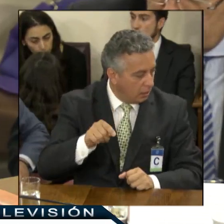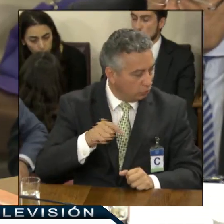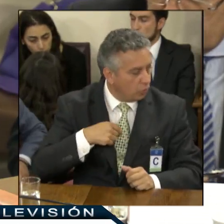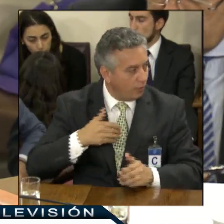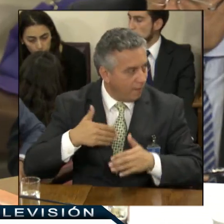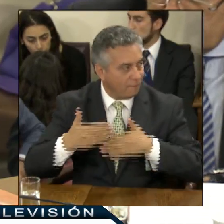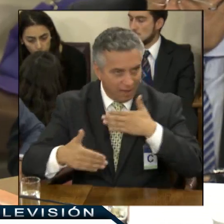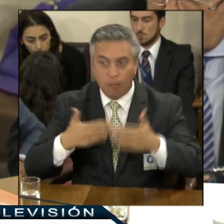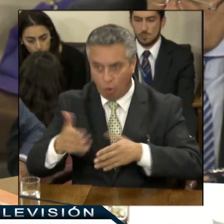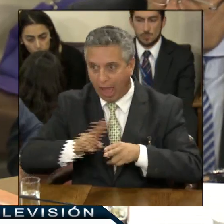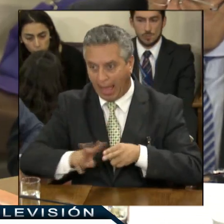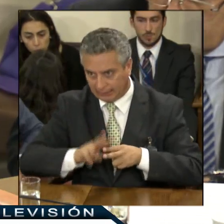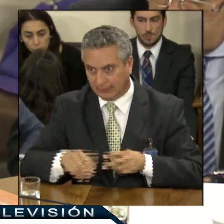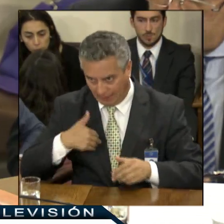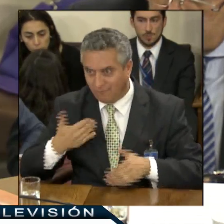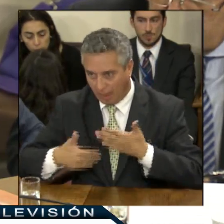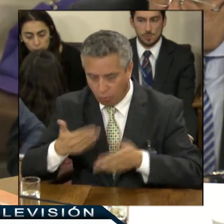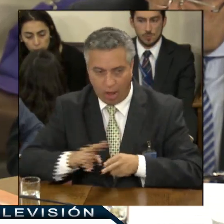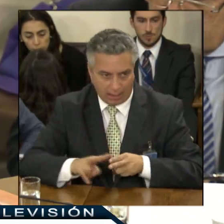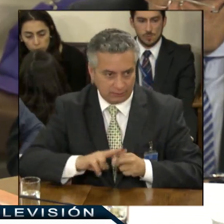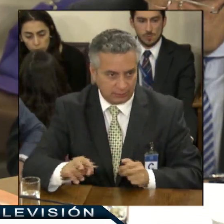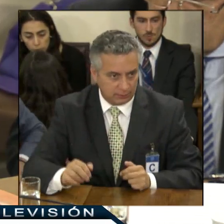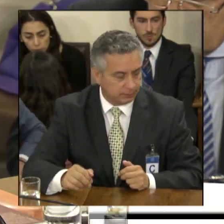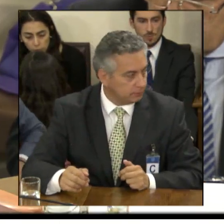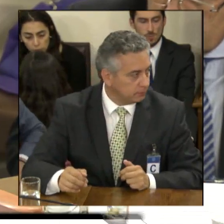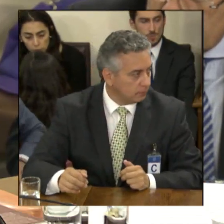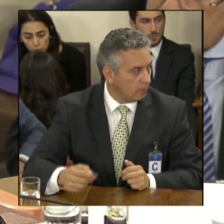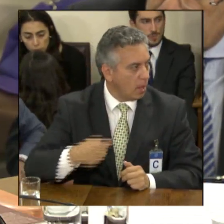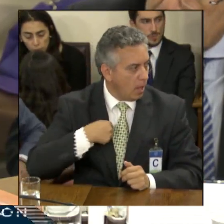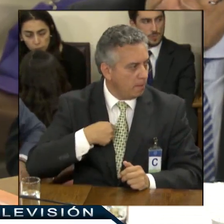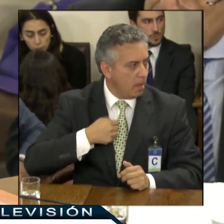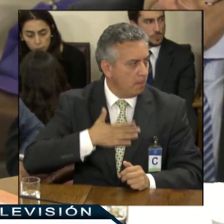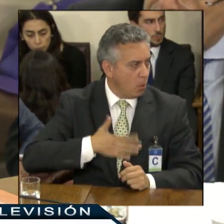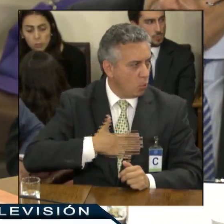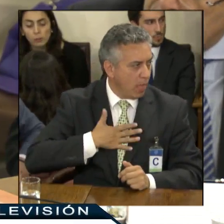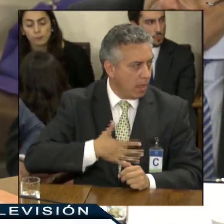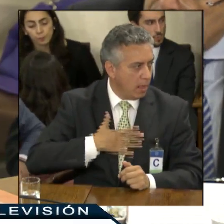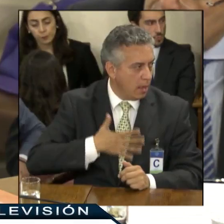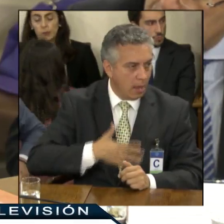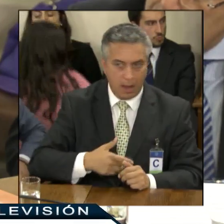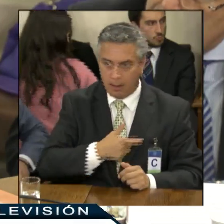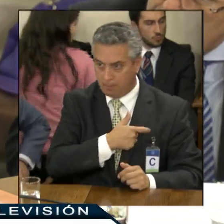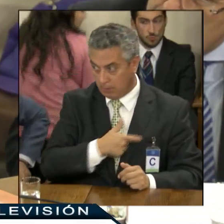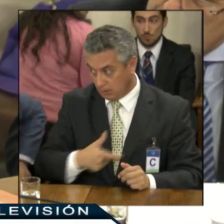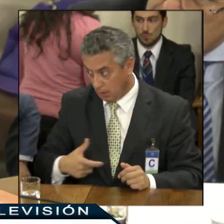vamos lo vamos a hacer a mí me gustaría